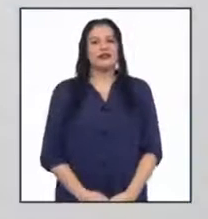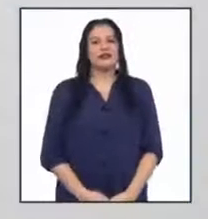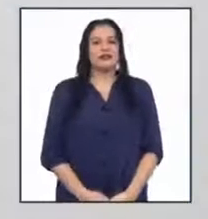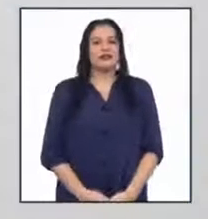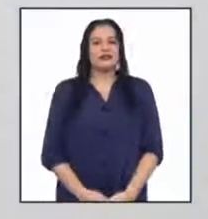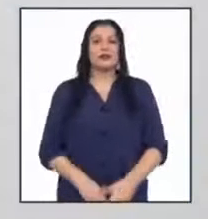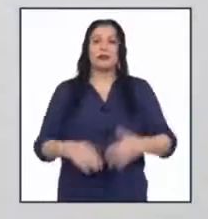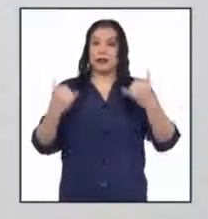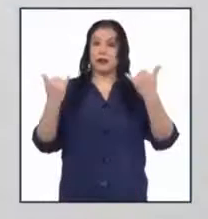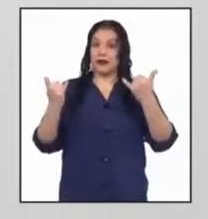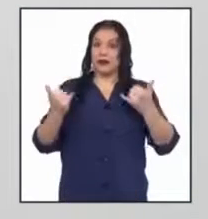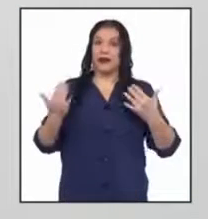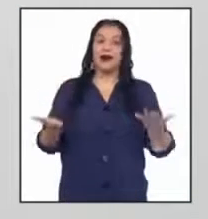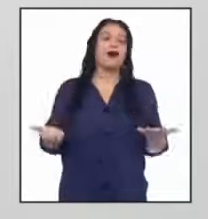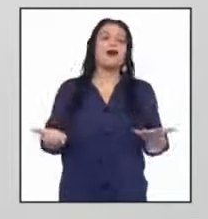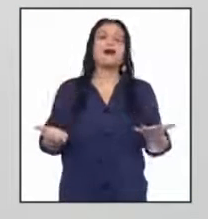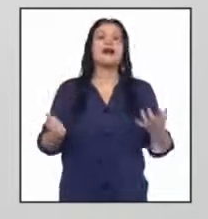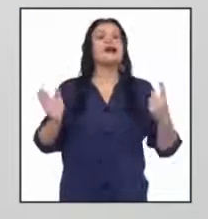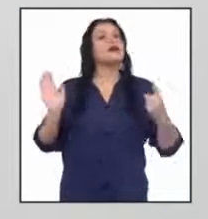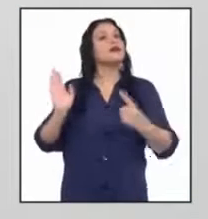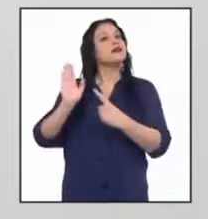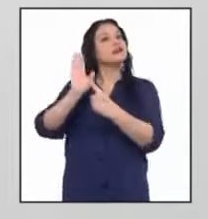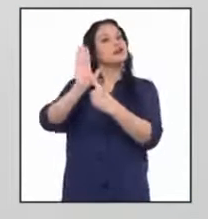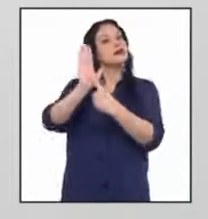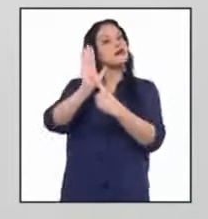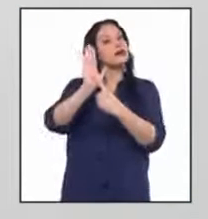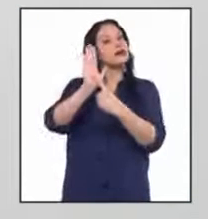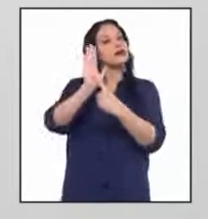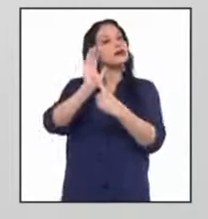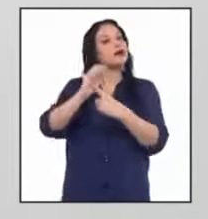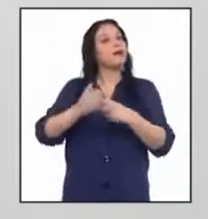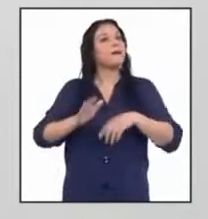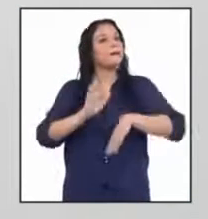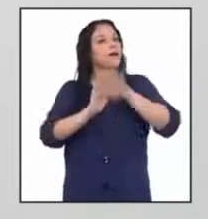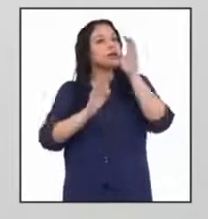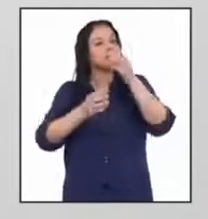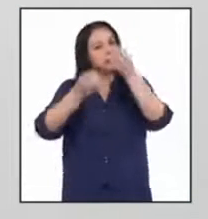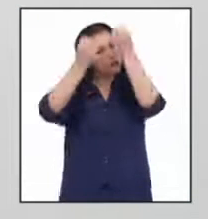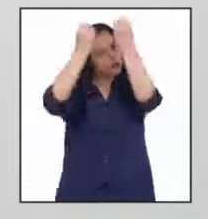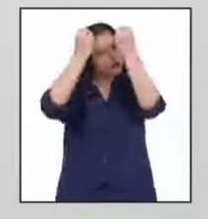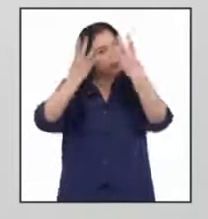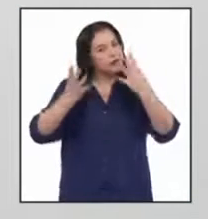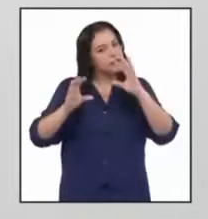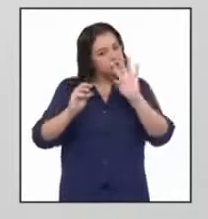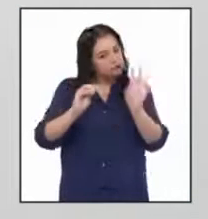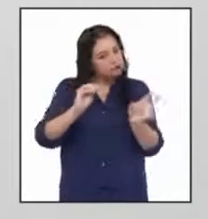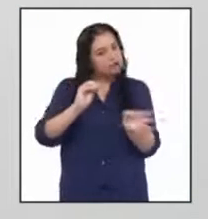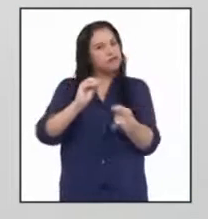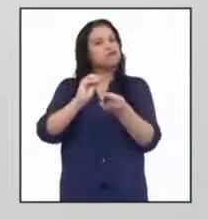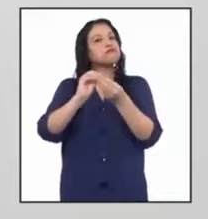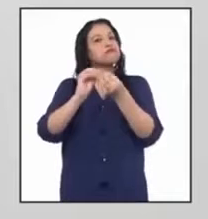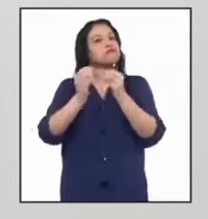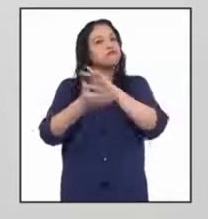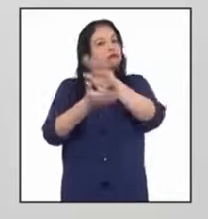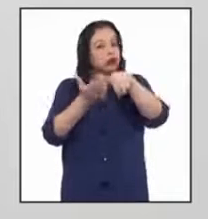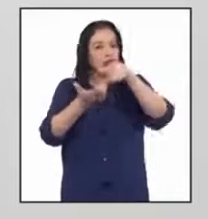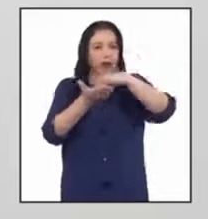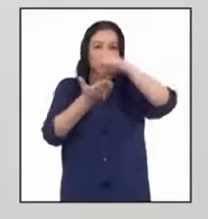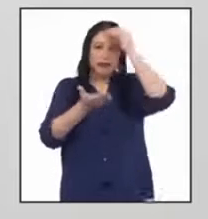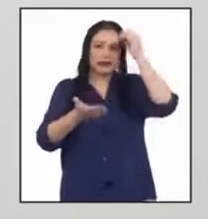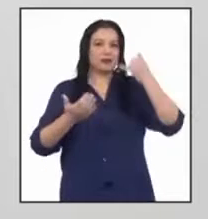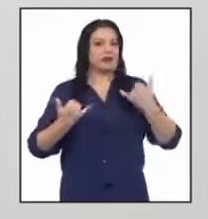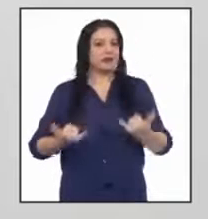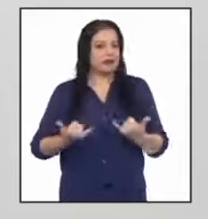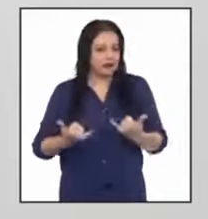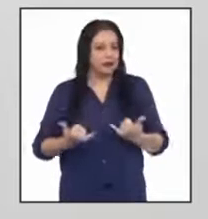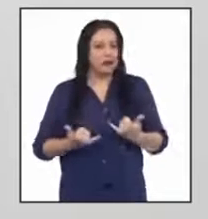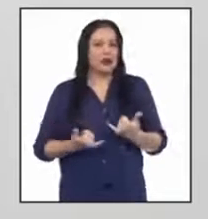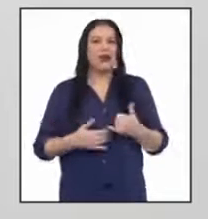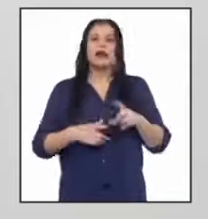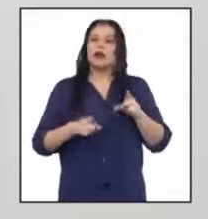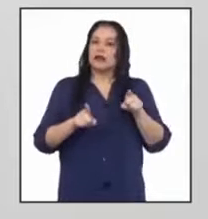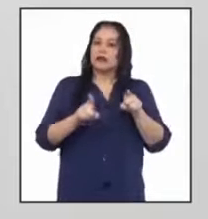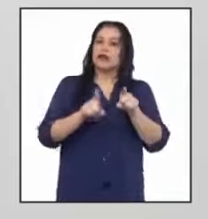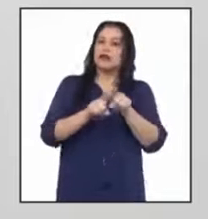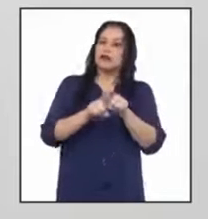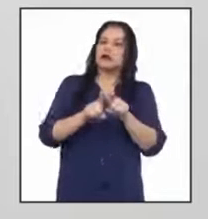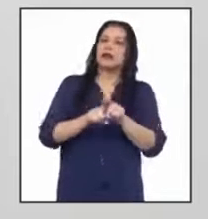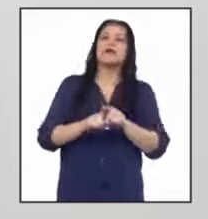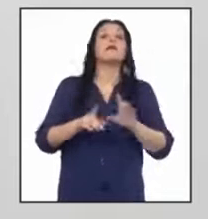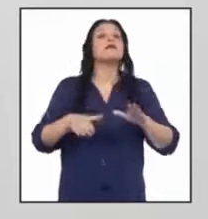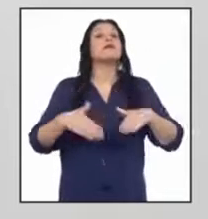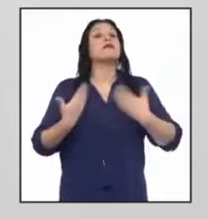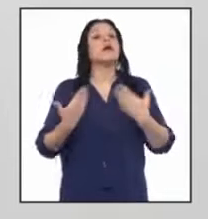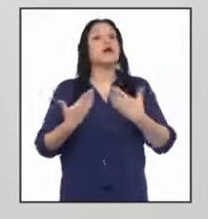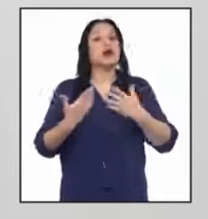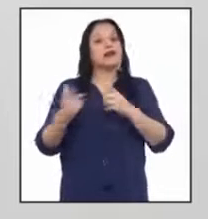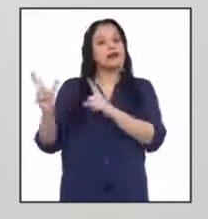A continuación, les mostraré un poco de información que complementará lo aprendido hasta ahora y definitivamente